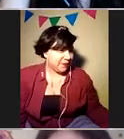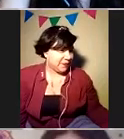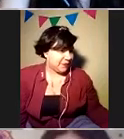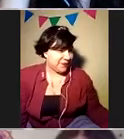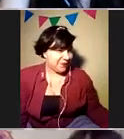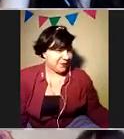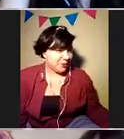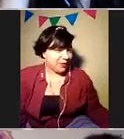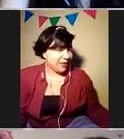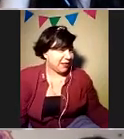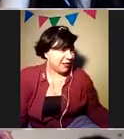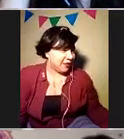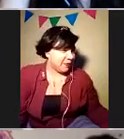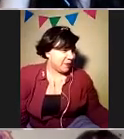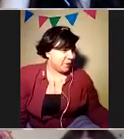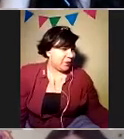Hola. Súper.